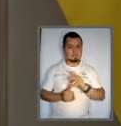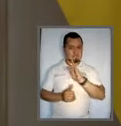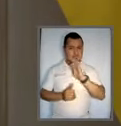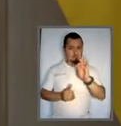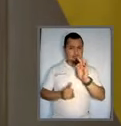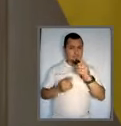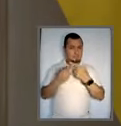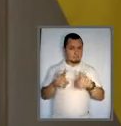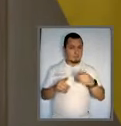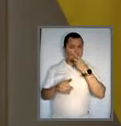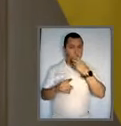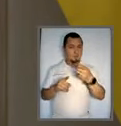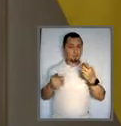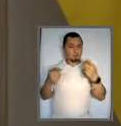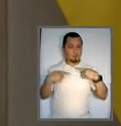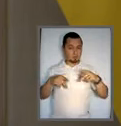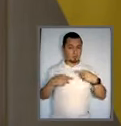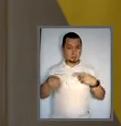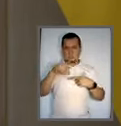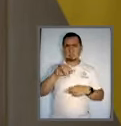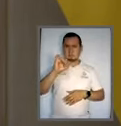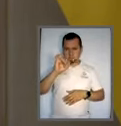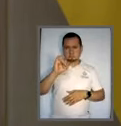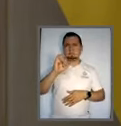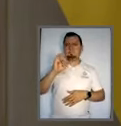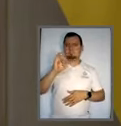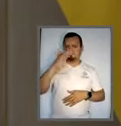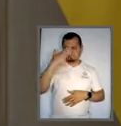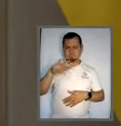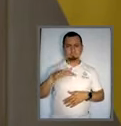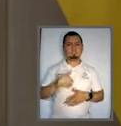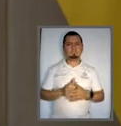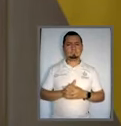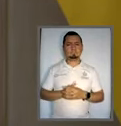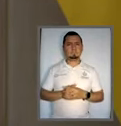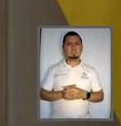digamos, un poco distinta a la que comentas, porque sí, en efecto hubo